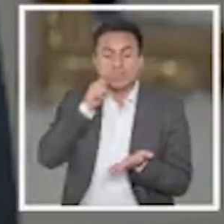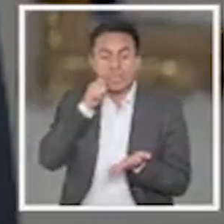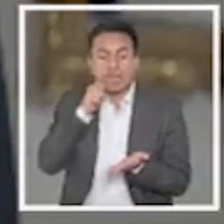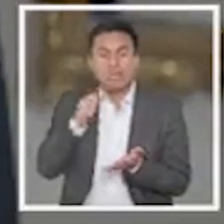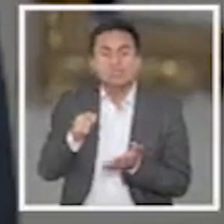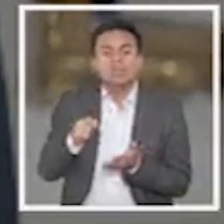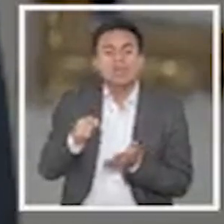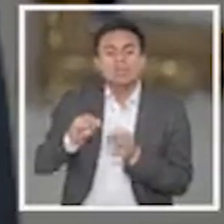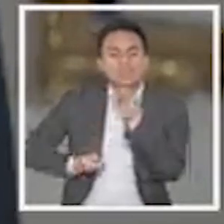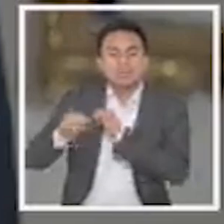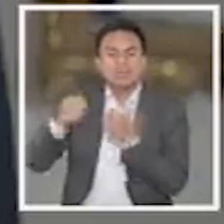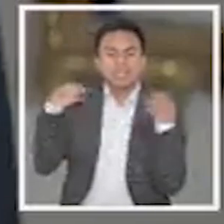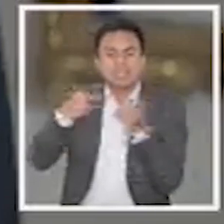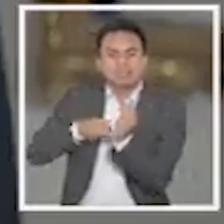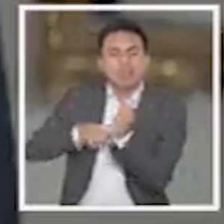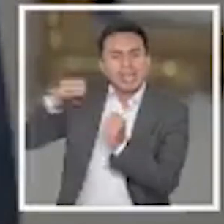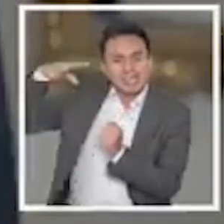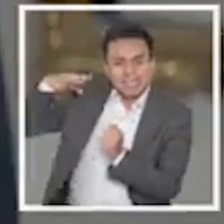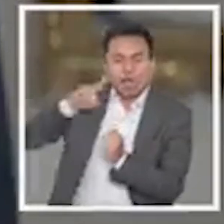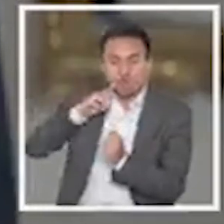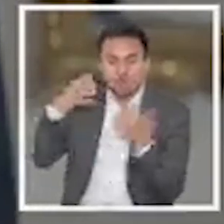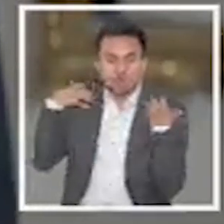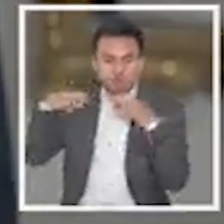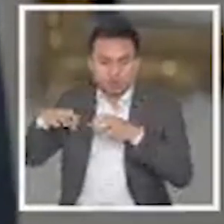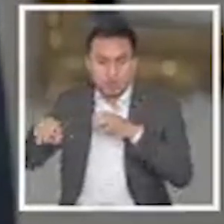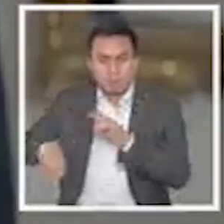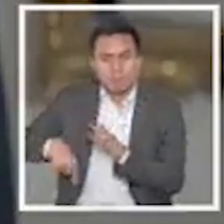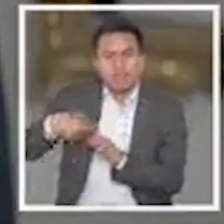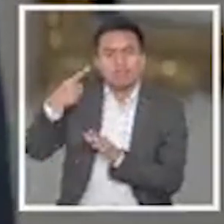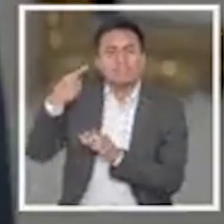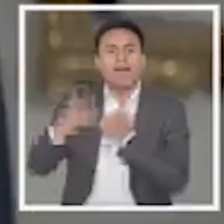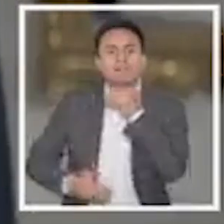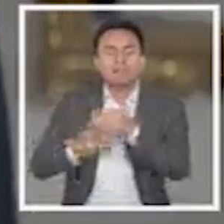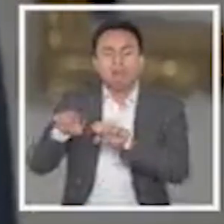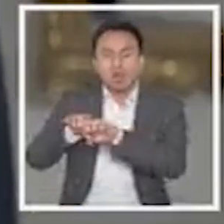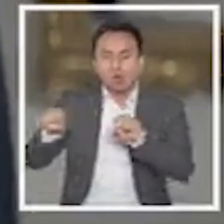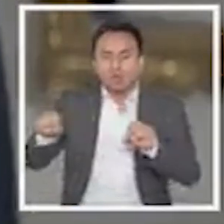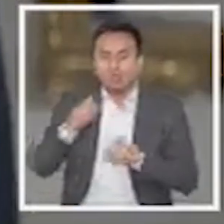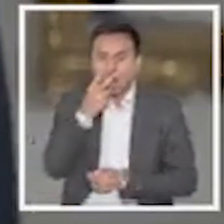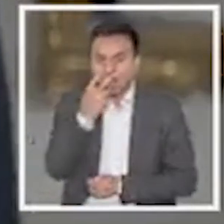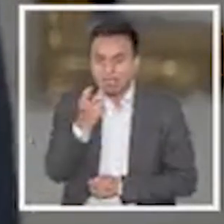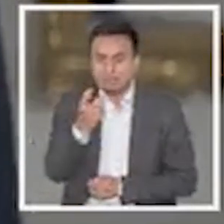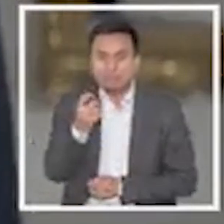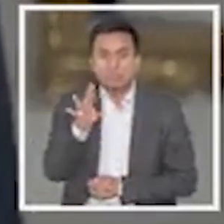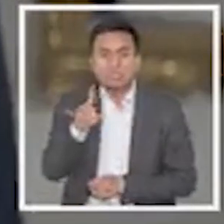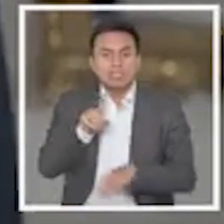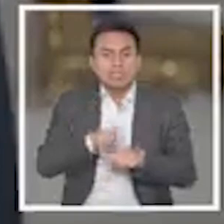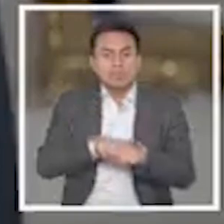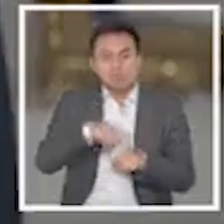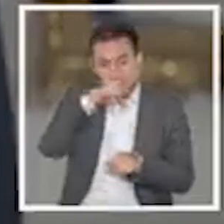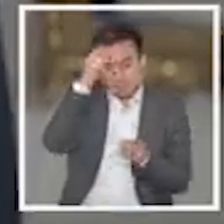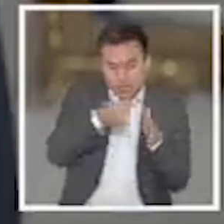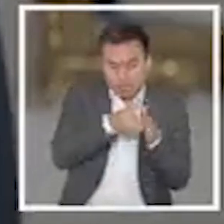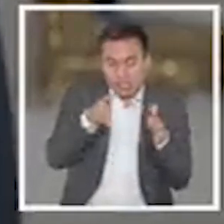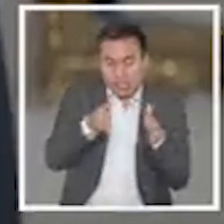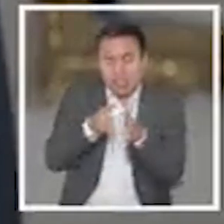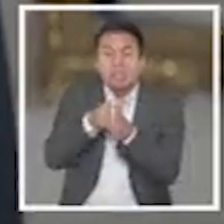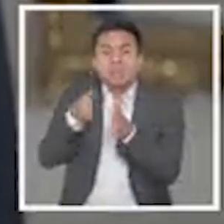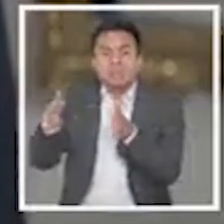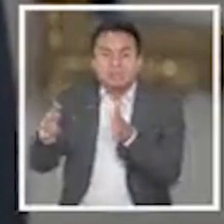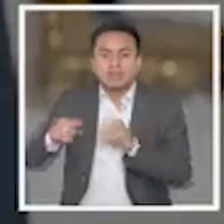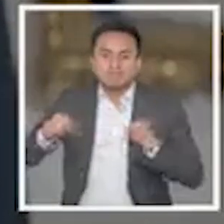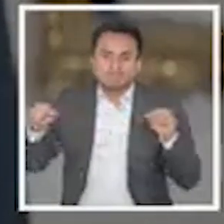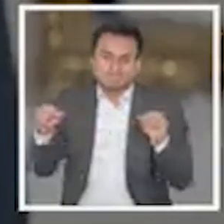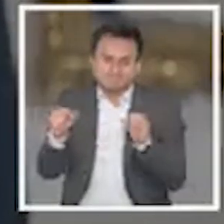fueron tomados por empresas de generación eléctrica, avanzando así por primera vez en acuerdos de gas que no solo cubran la época estival, sino también